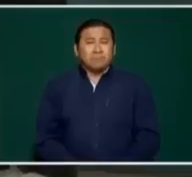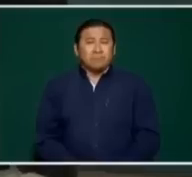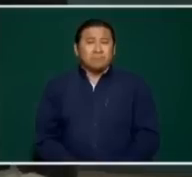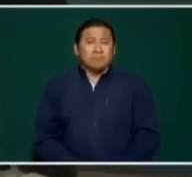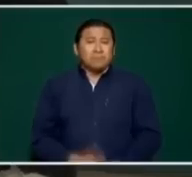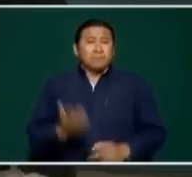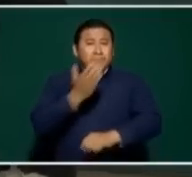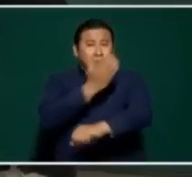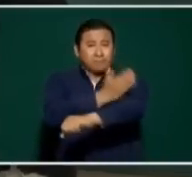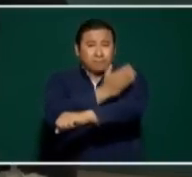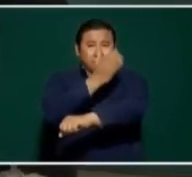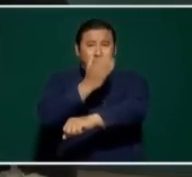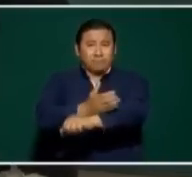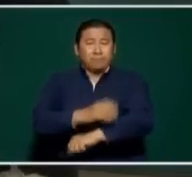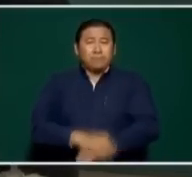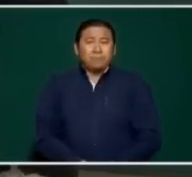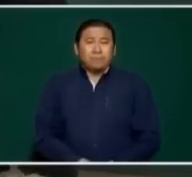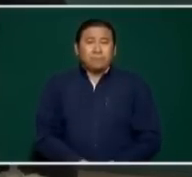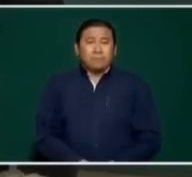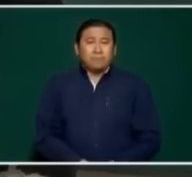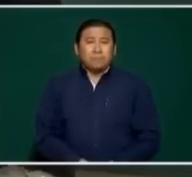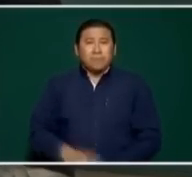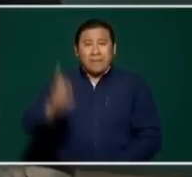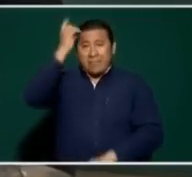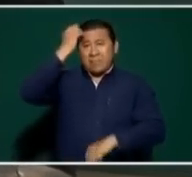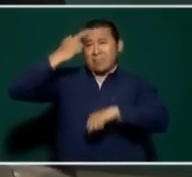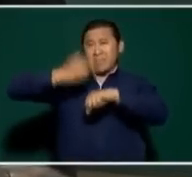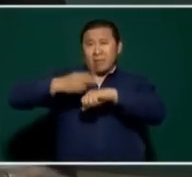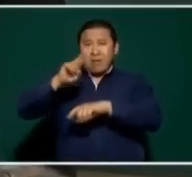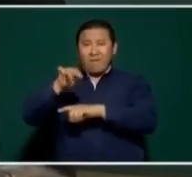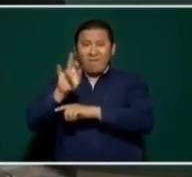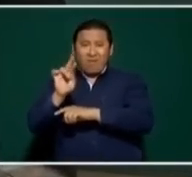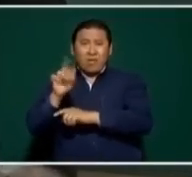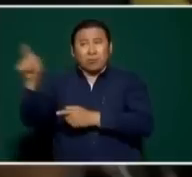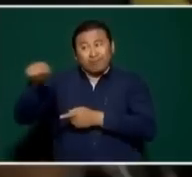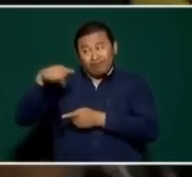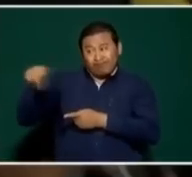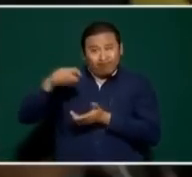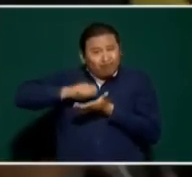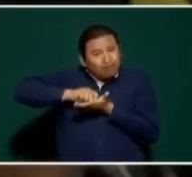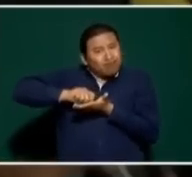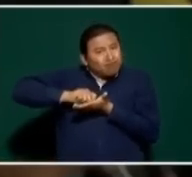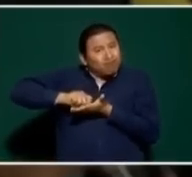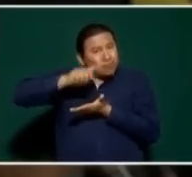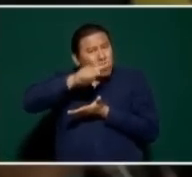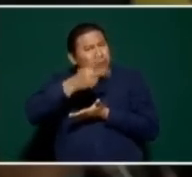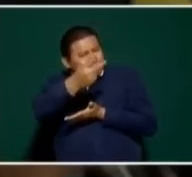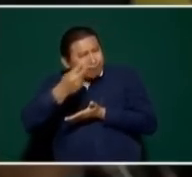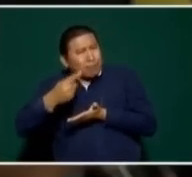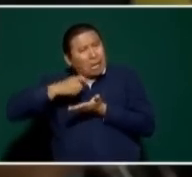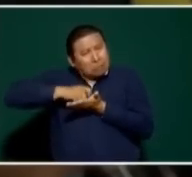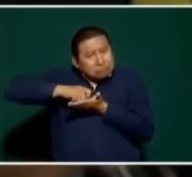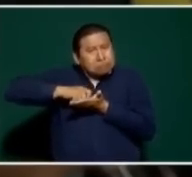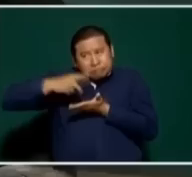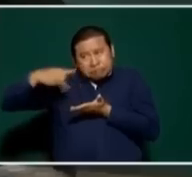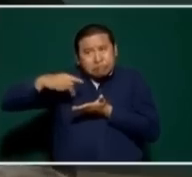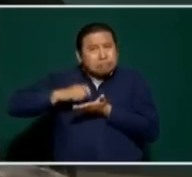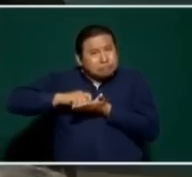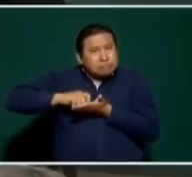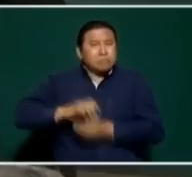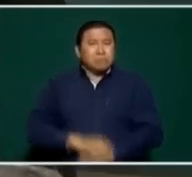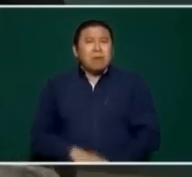me acompaña el director de Fonatur, ya tomó nota de lo que tú estás planteando